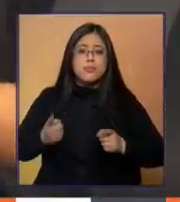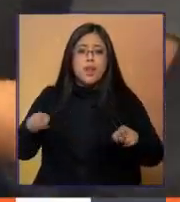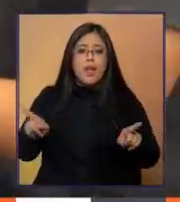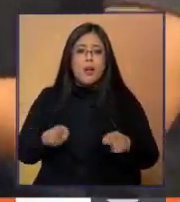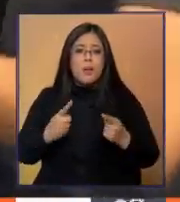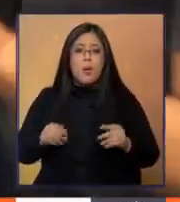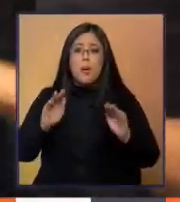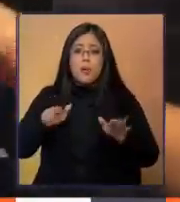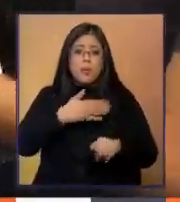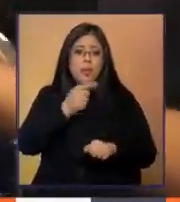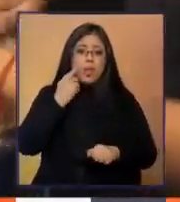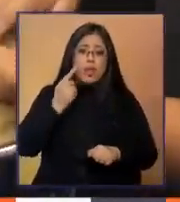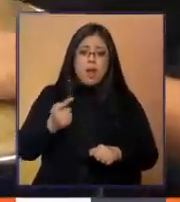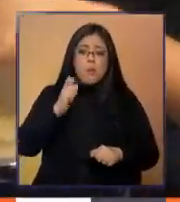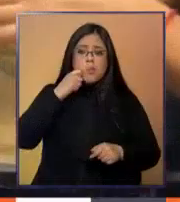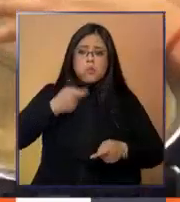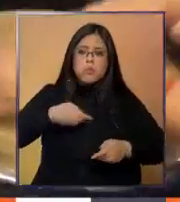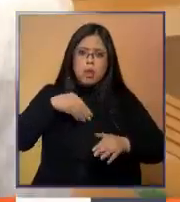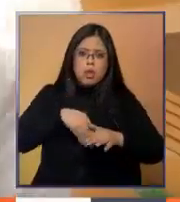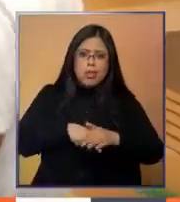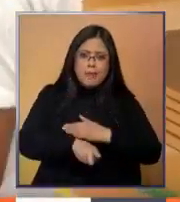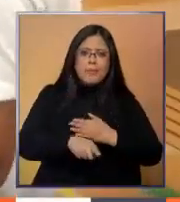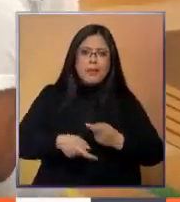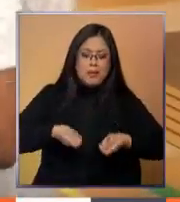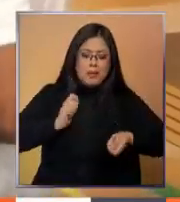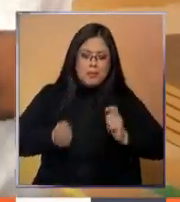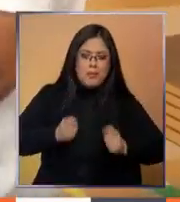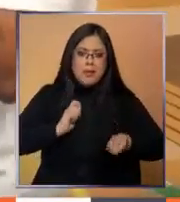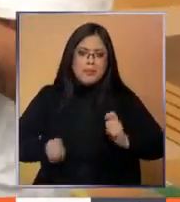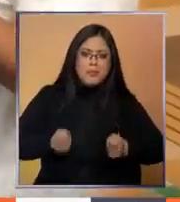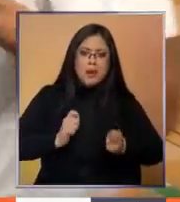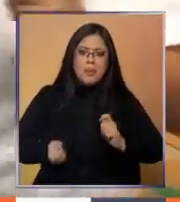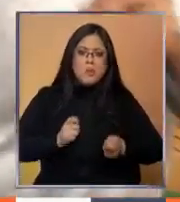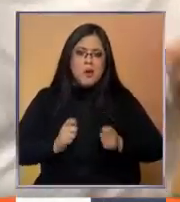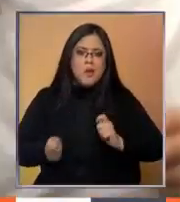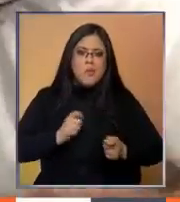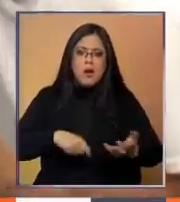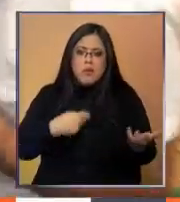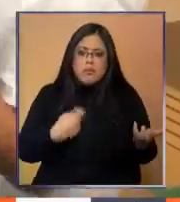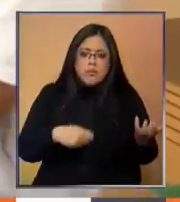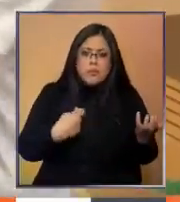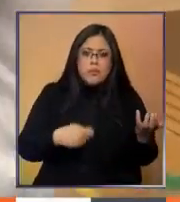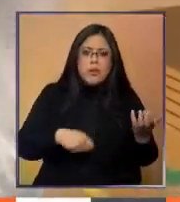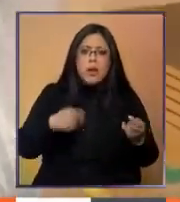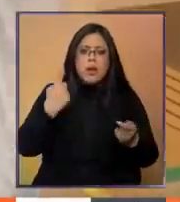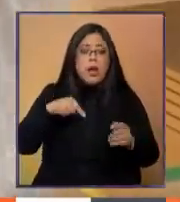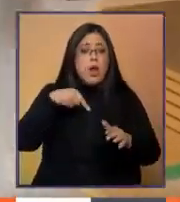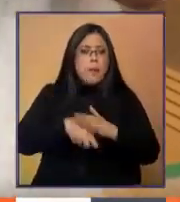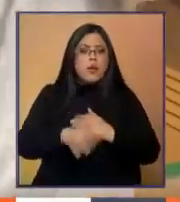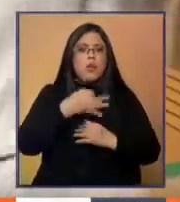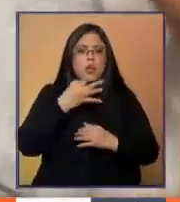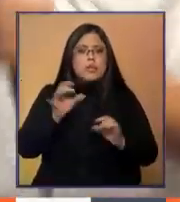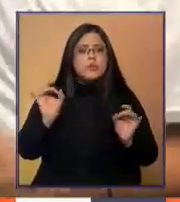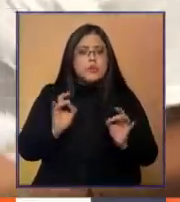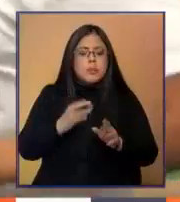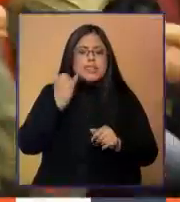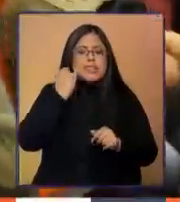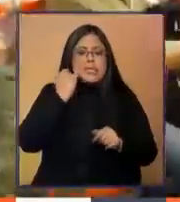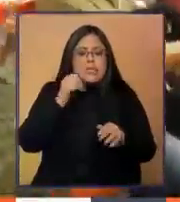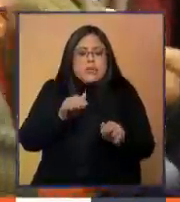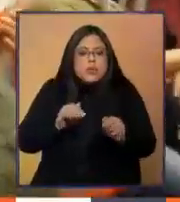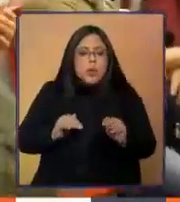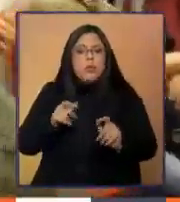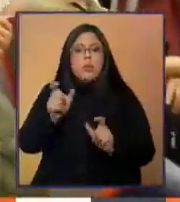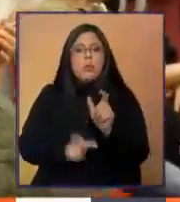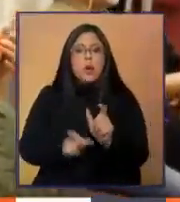Como lo ve, una orquesta dentro de un vagón. En Metro consideran que estos grupos no solo incomodan a los pasajeros,